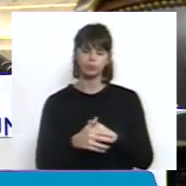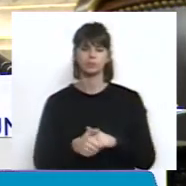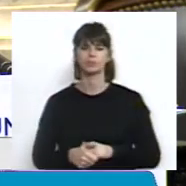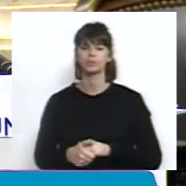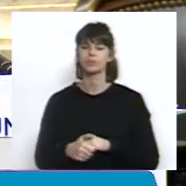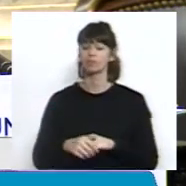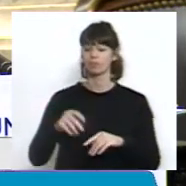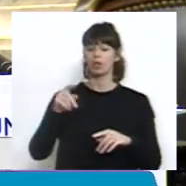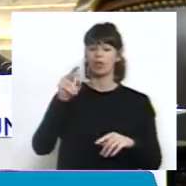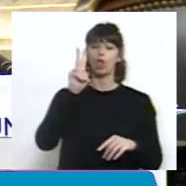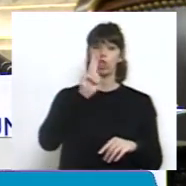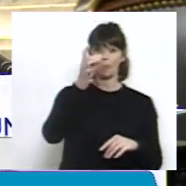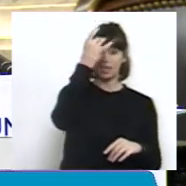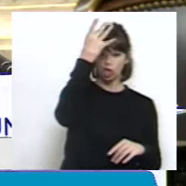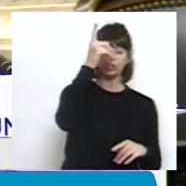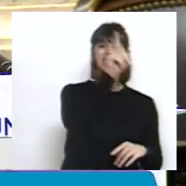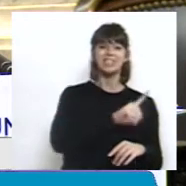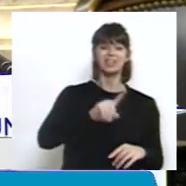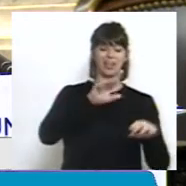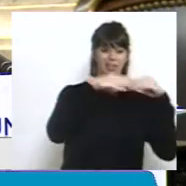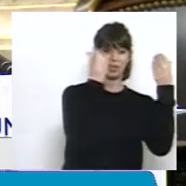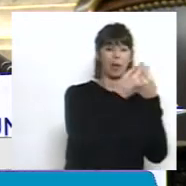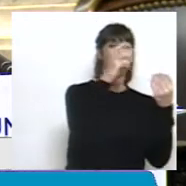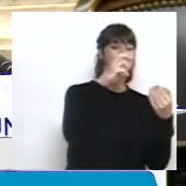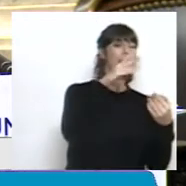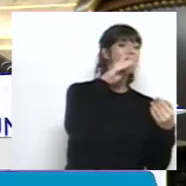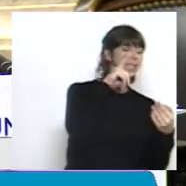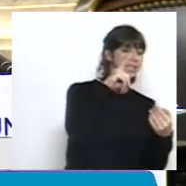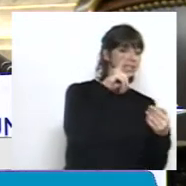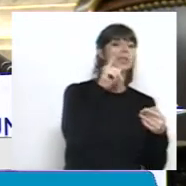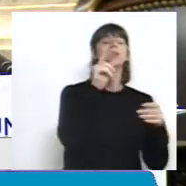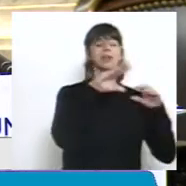en el 2012 era 166 del PBI y de la cual el